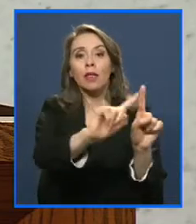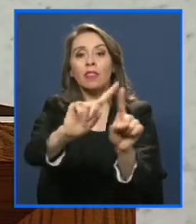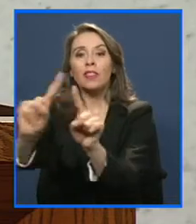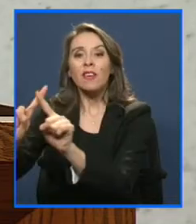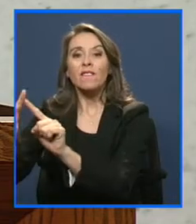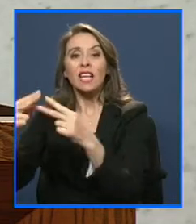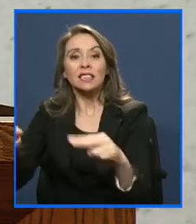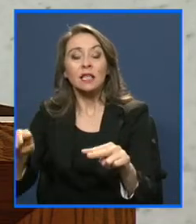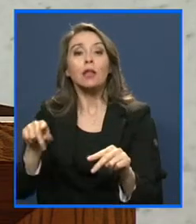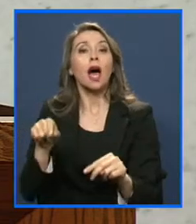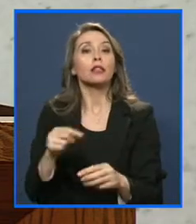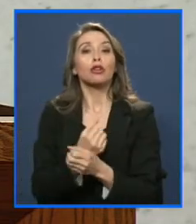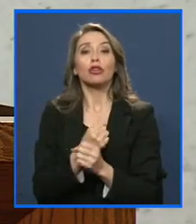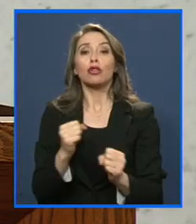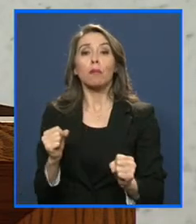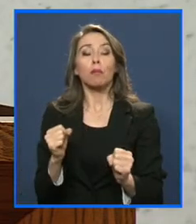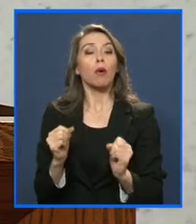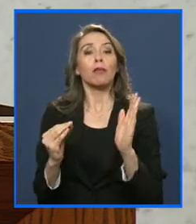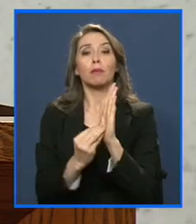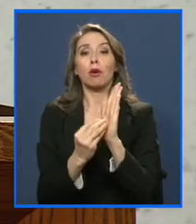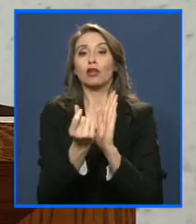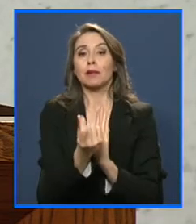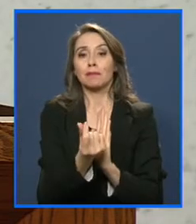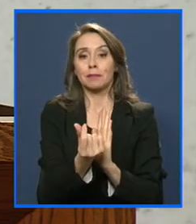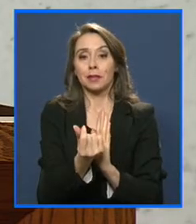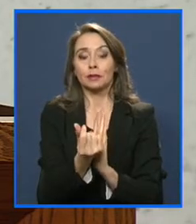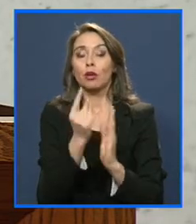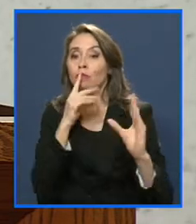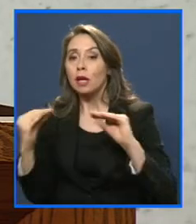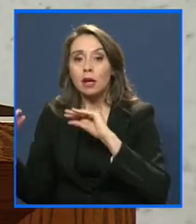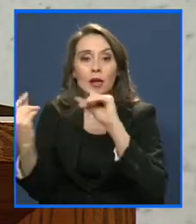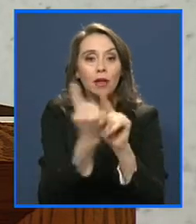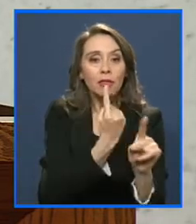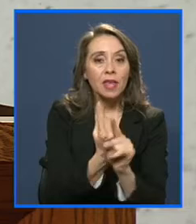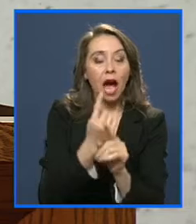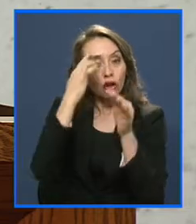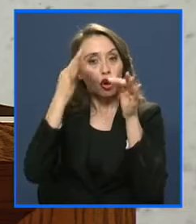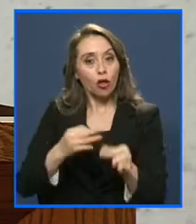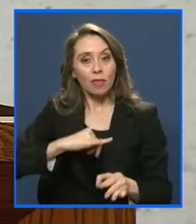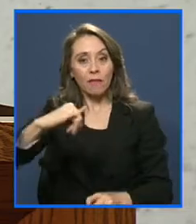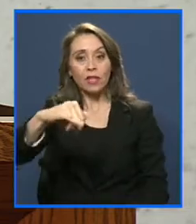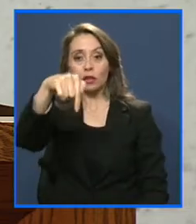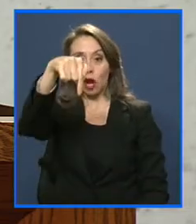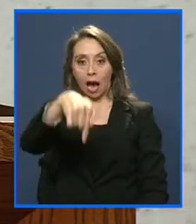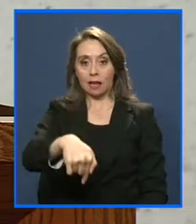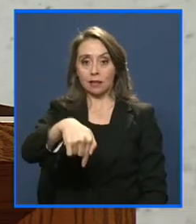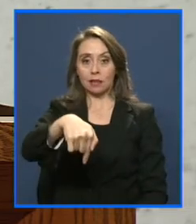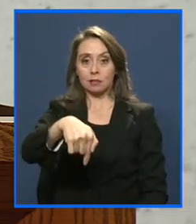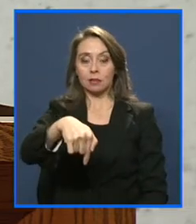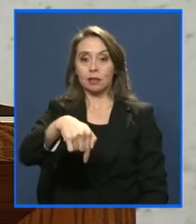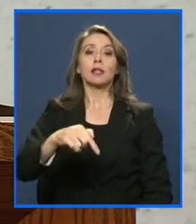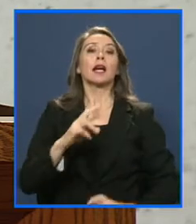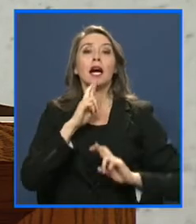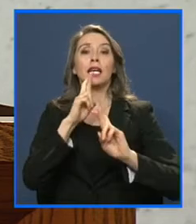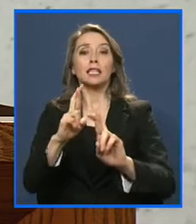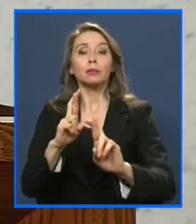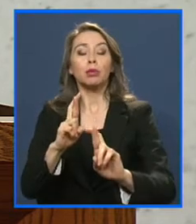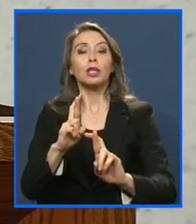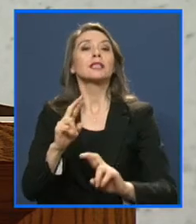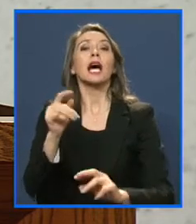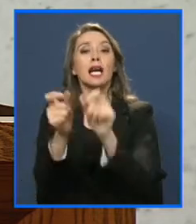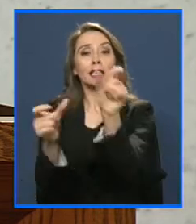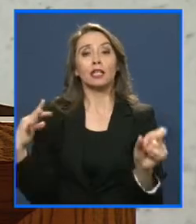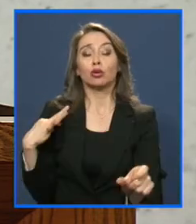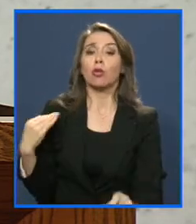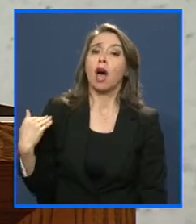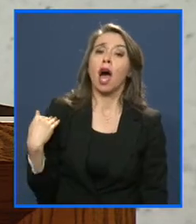eso no se le puede poner precio el diálogo definitorio ha de ser aquí y las respuestas al sentido de urgencia que la